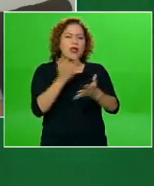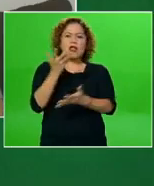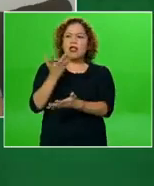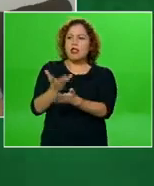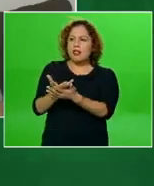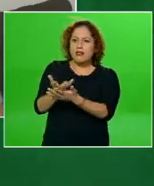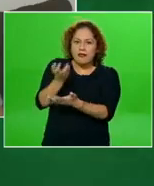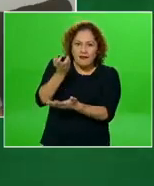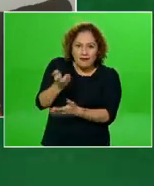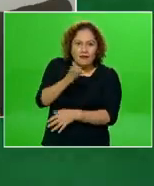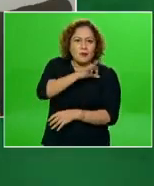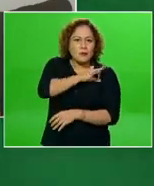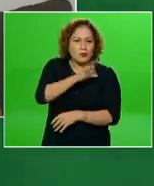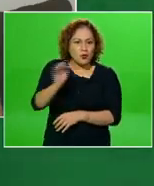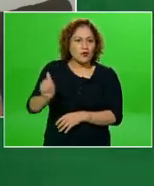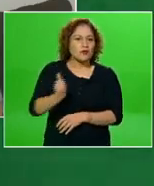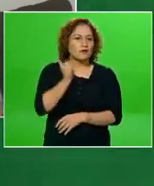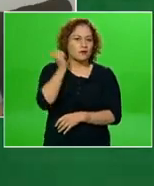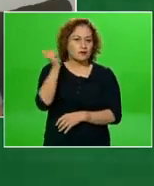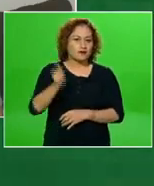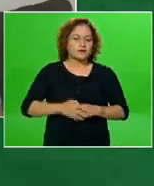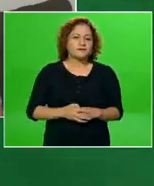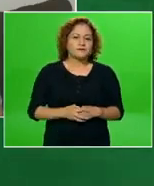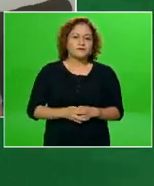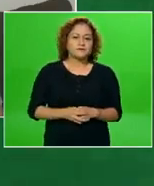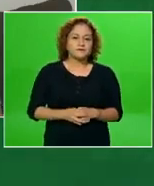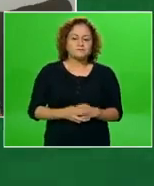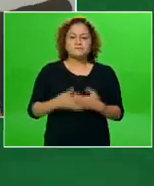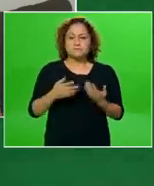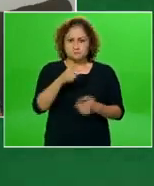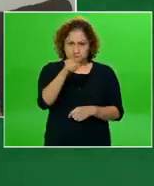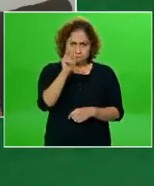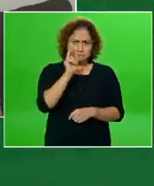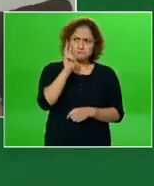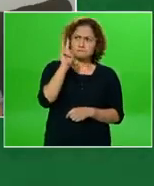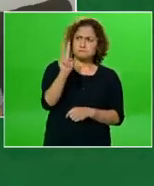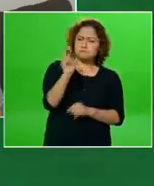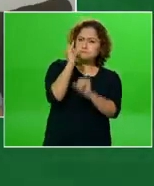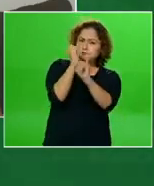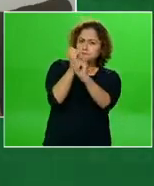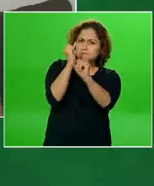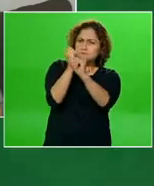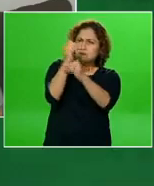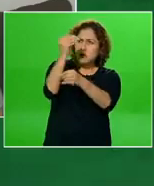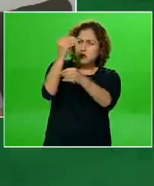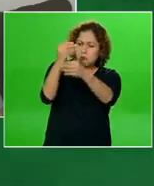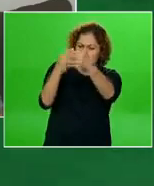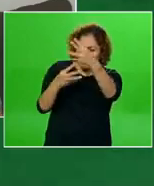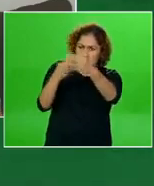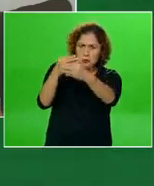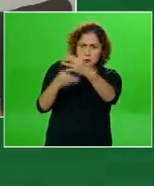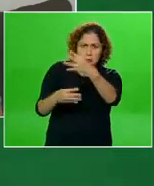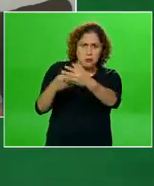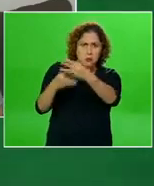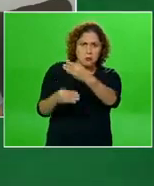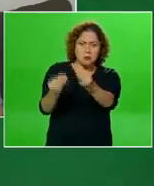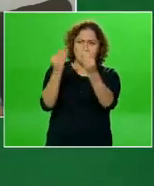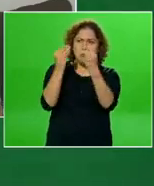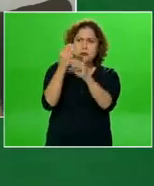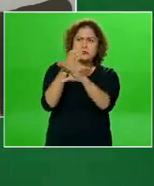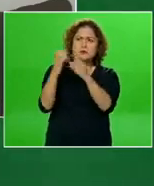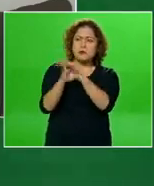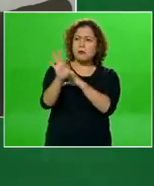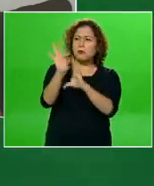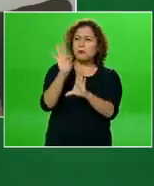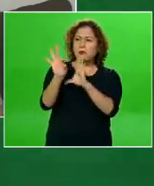animales en internet que ustedes pueden encontrar una cantidad muy grande de recursos